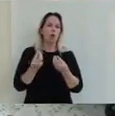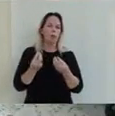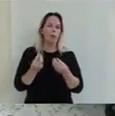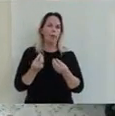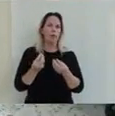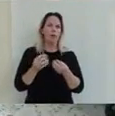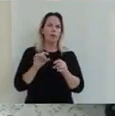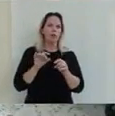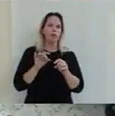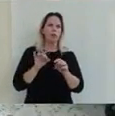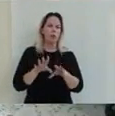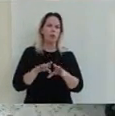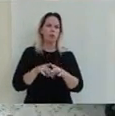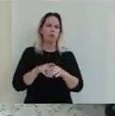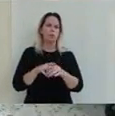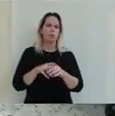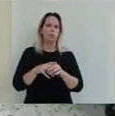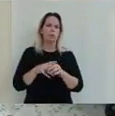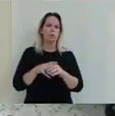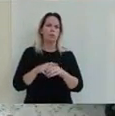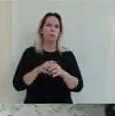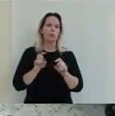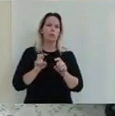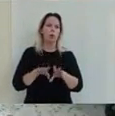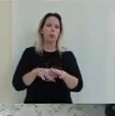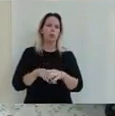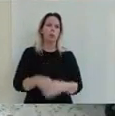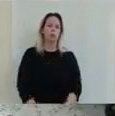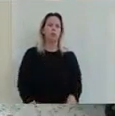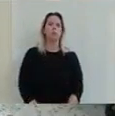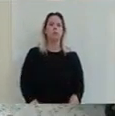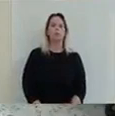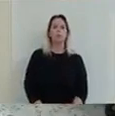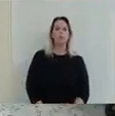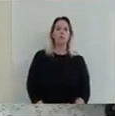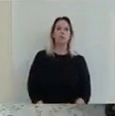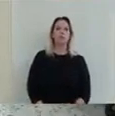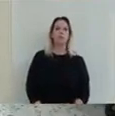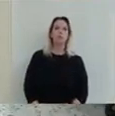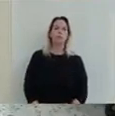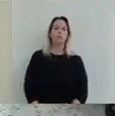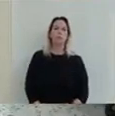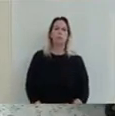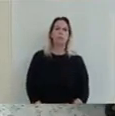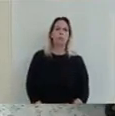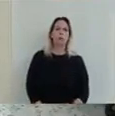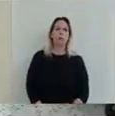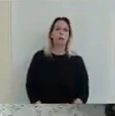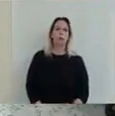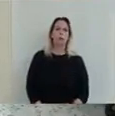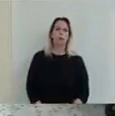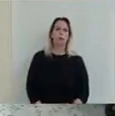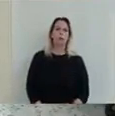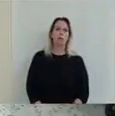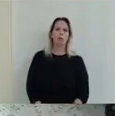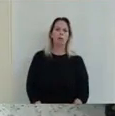los gimnasios, también con las propietarias de los jardines, porque ellas consideran que nosotros podemos hacer alguna gestión de última a nivel